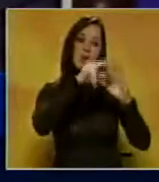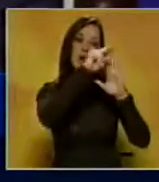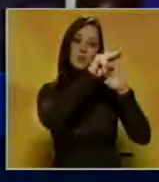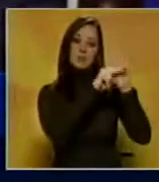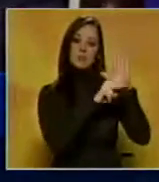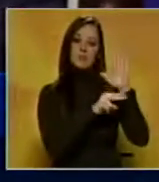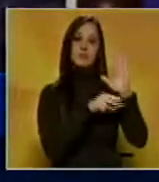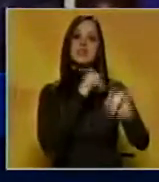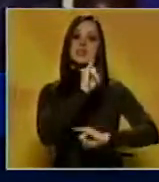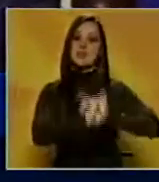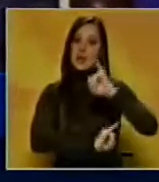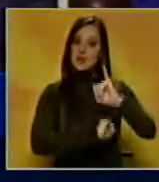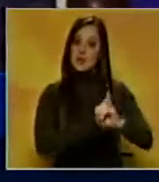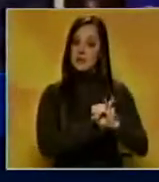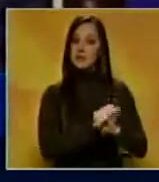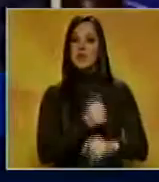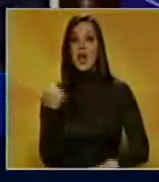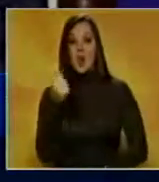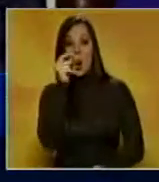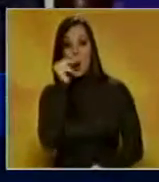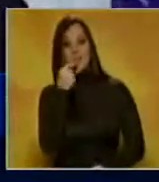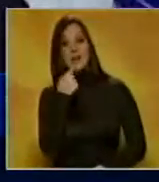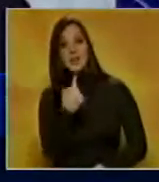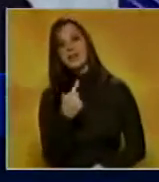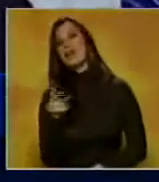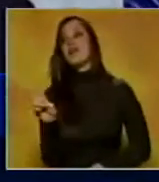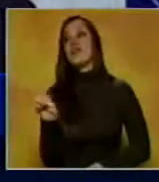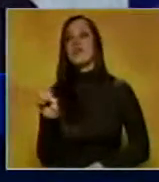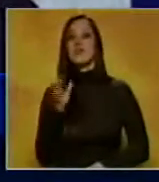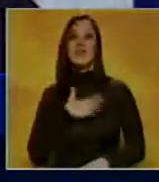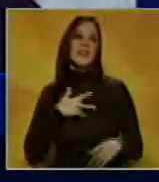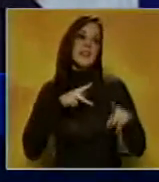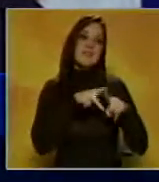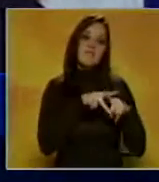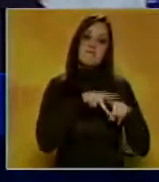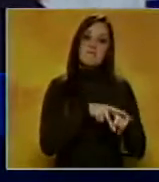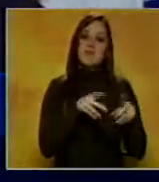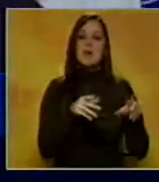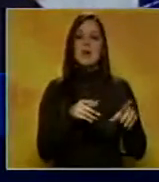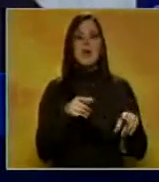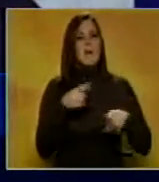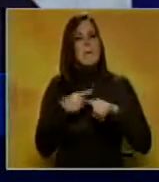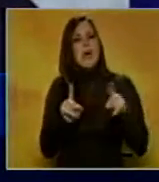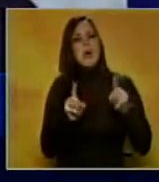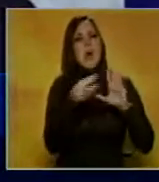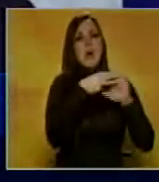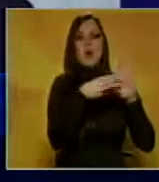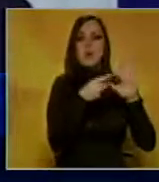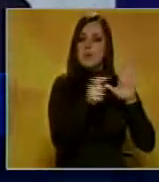El funcionario también agregó que mientras Venezuela hace esto, su país busca ser parte de una comunidad de